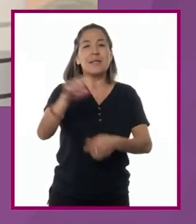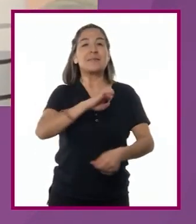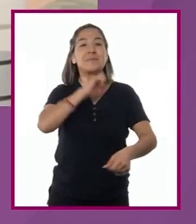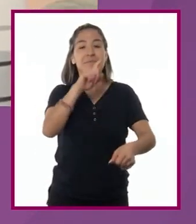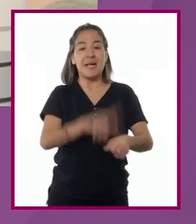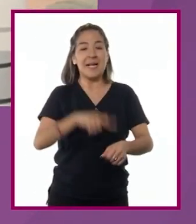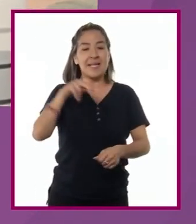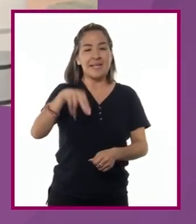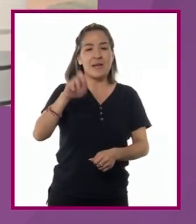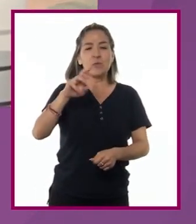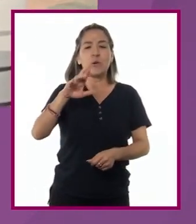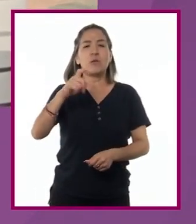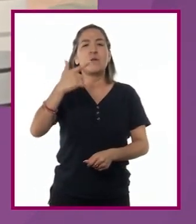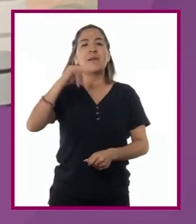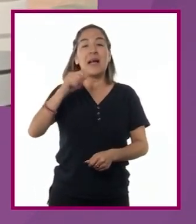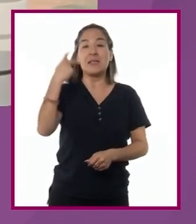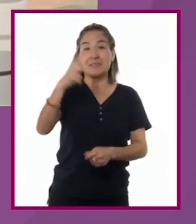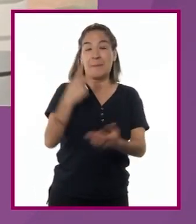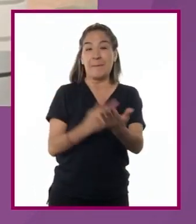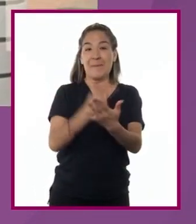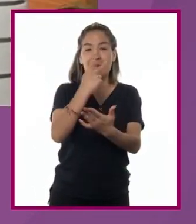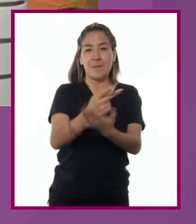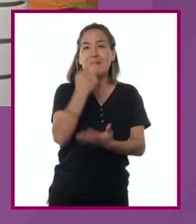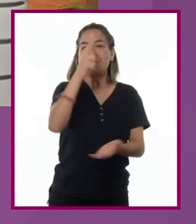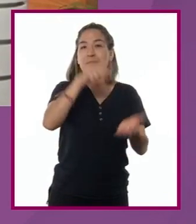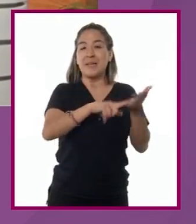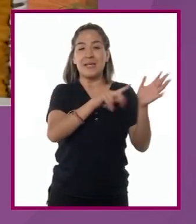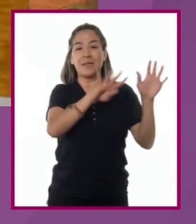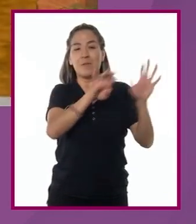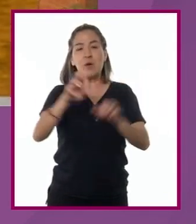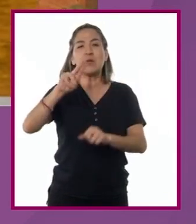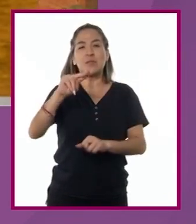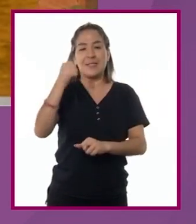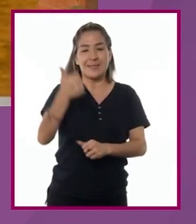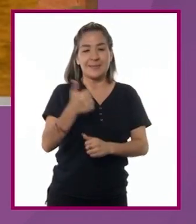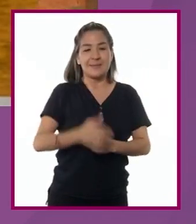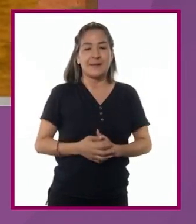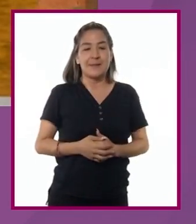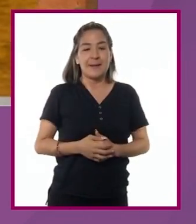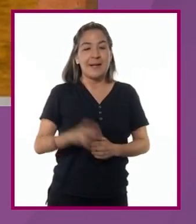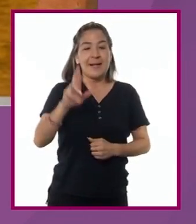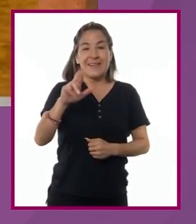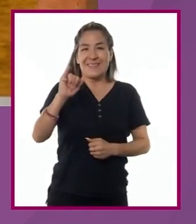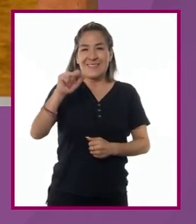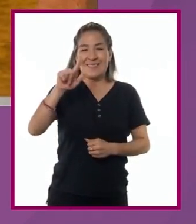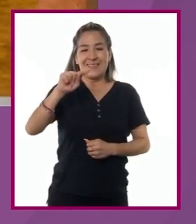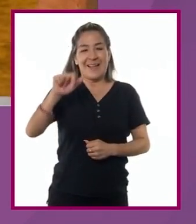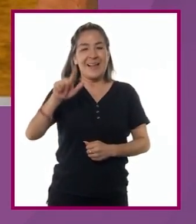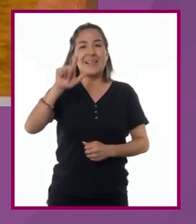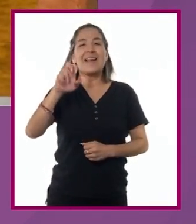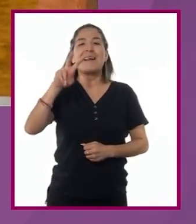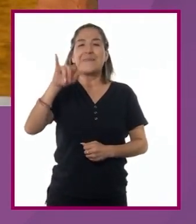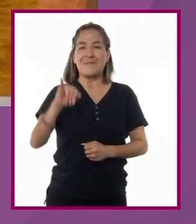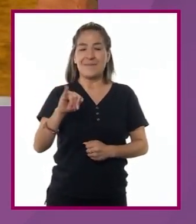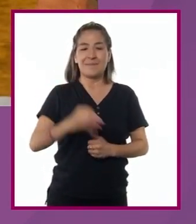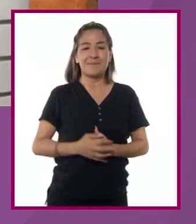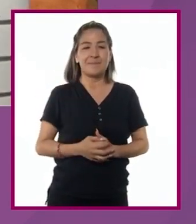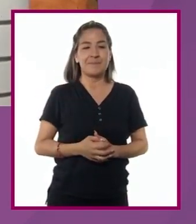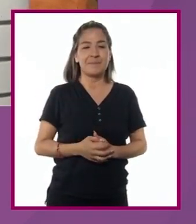el premio Nobel en 1986, Rita Levi Montalcini. Gracias por su